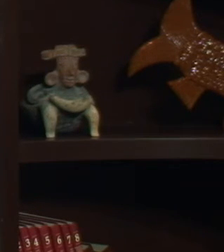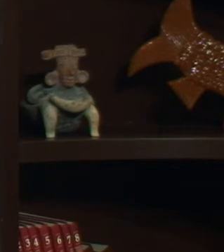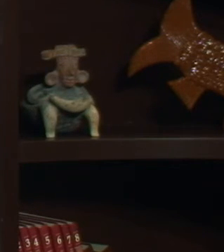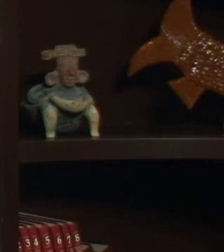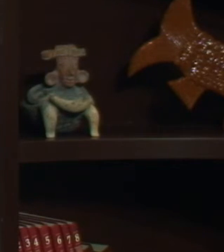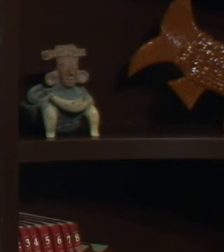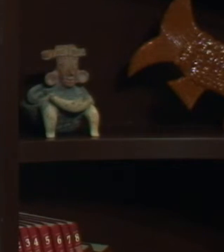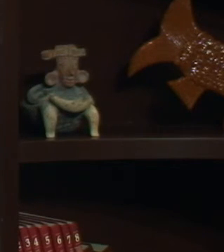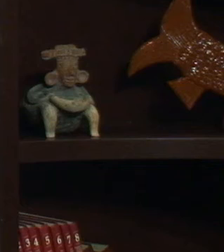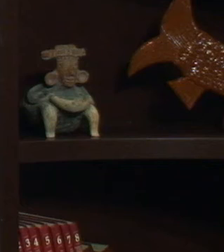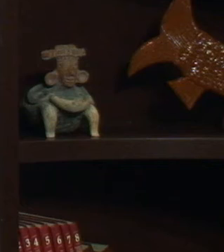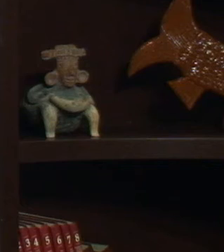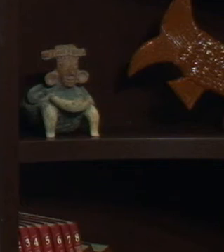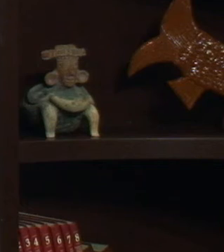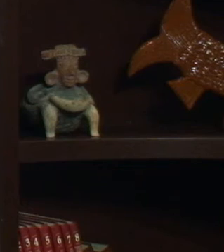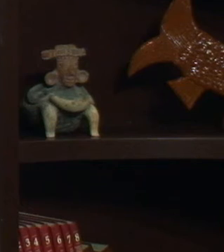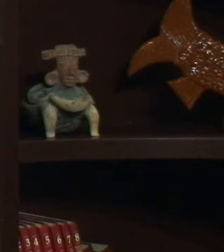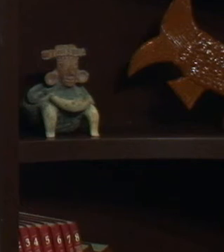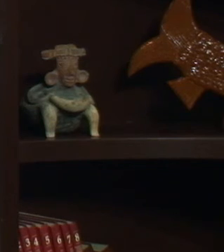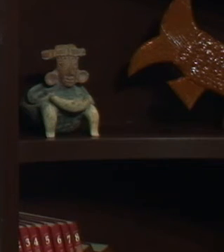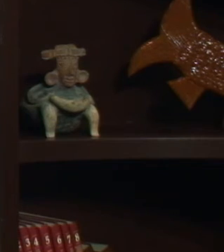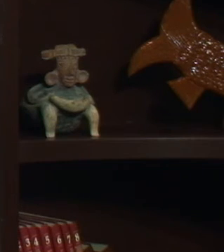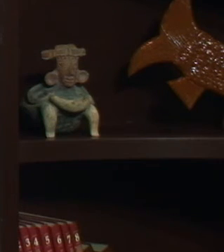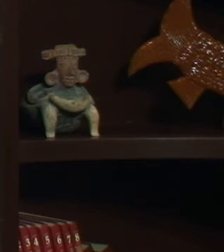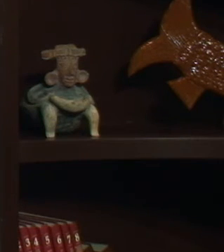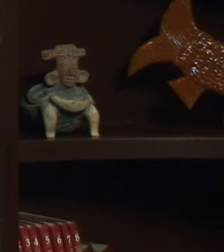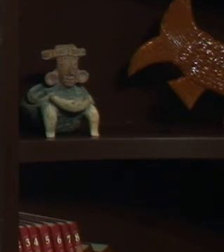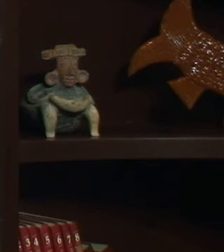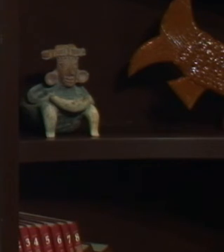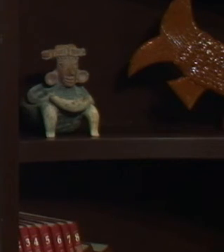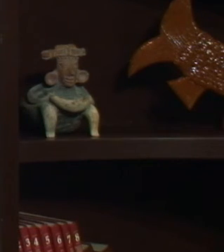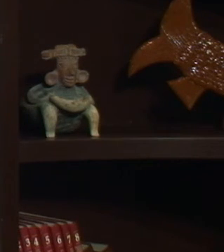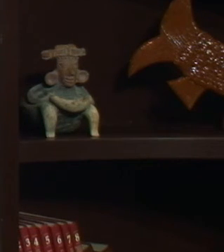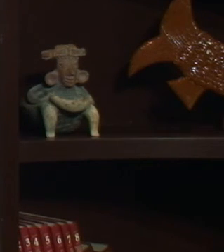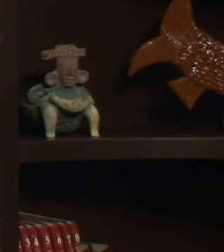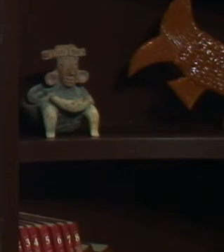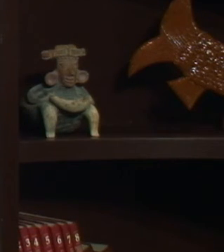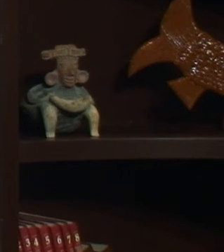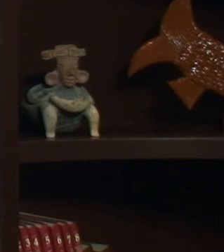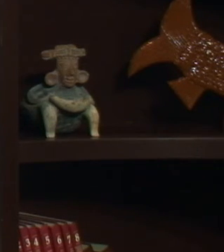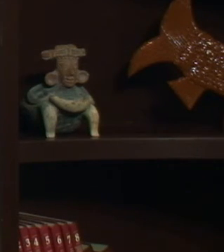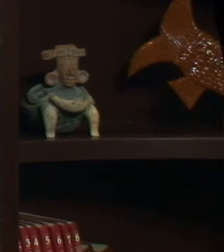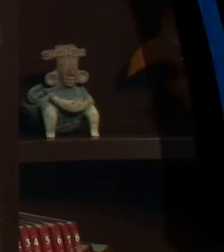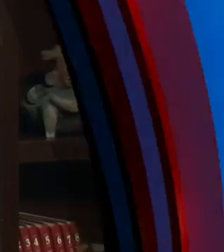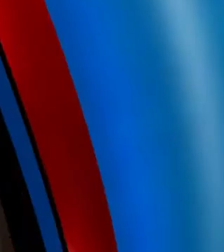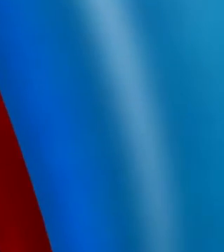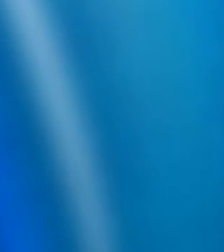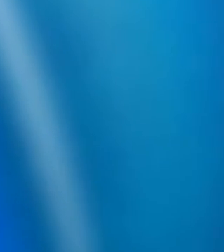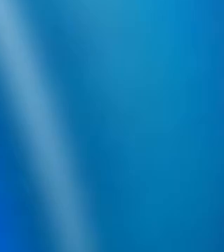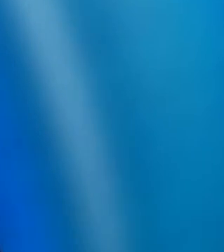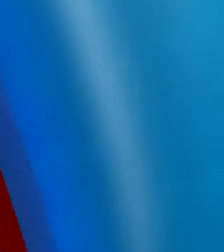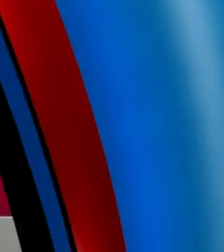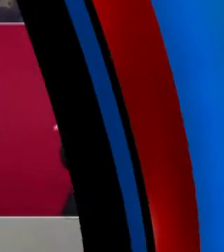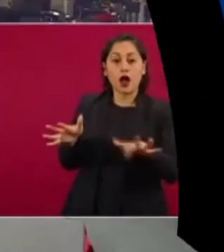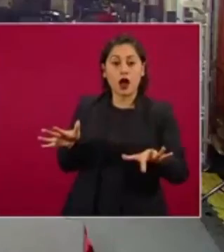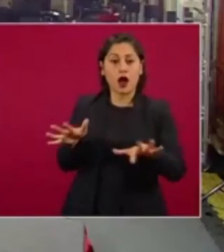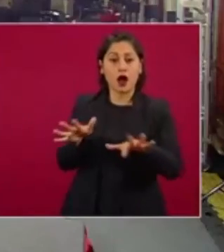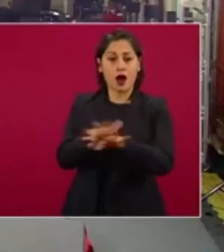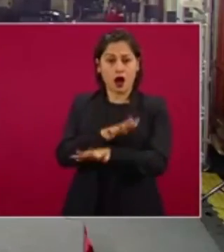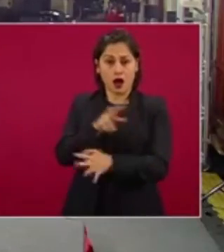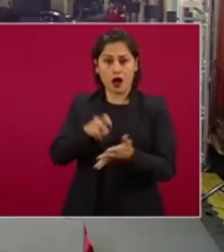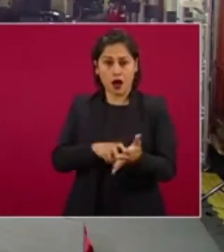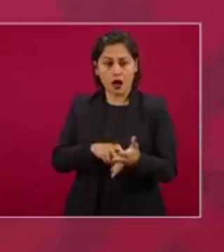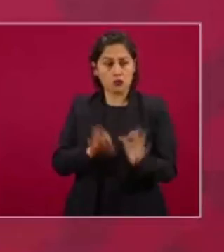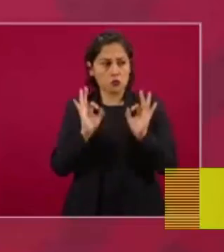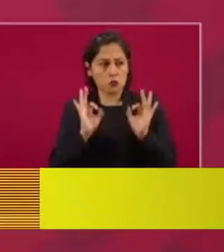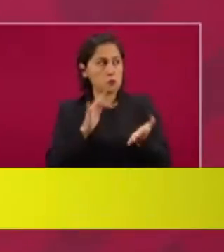nuestro país? Ojo con eso, ¿eh? Escuchemos al presidente. No significa